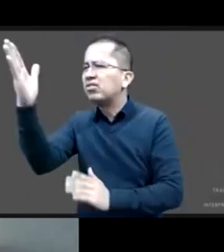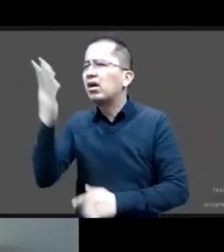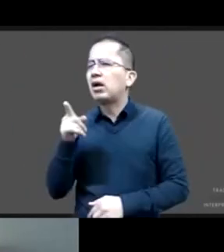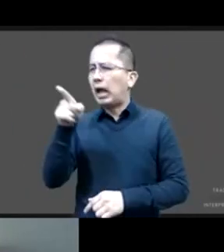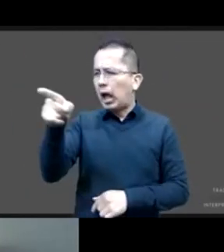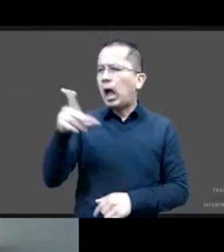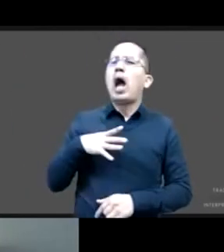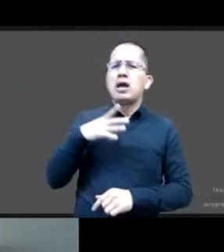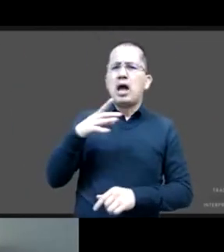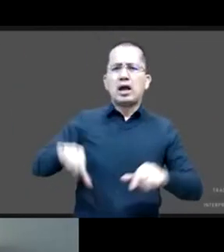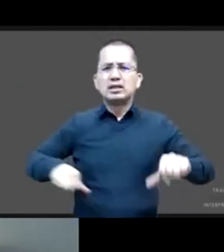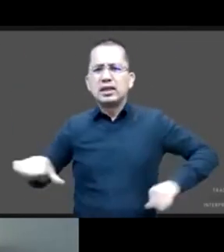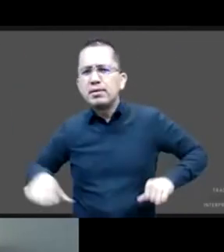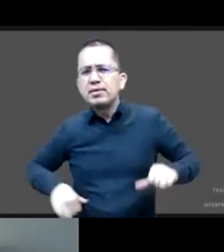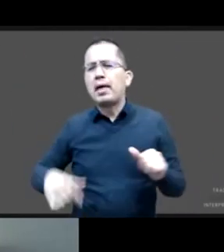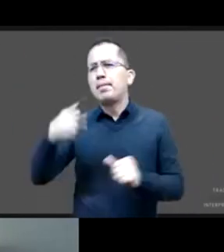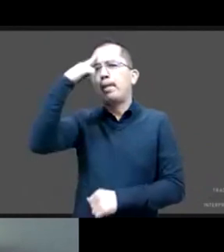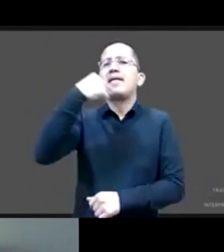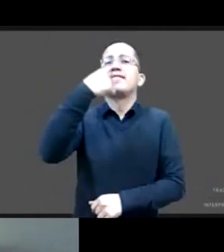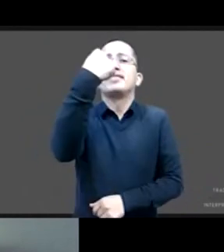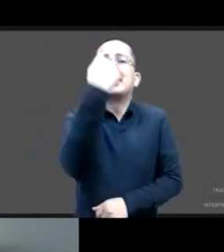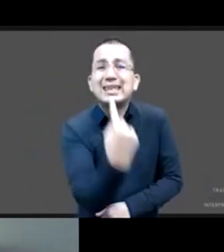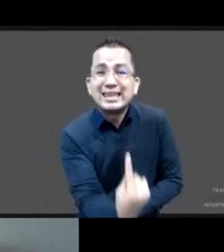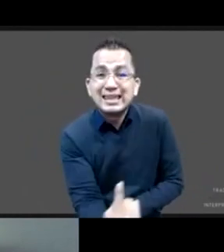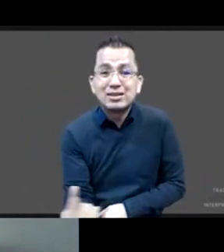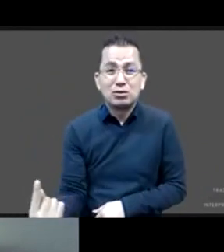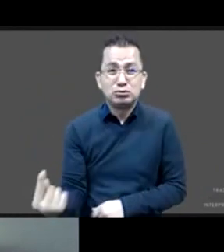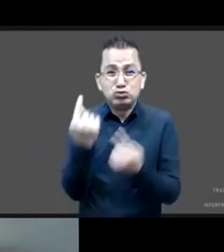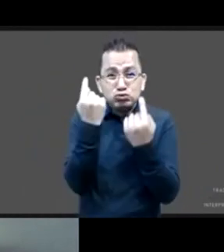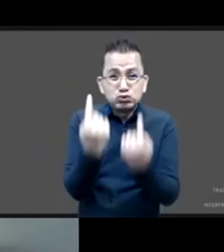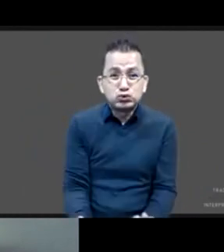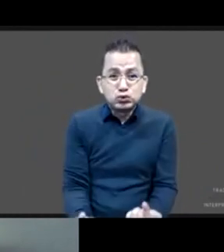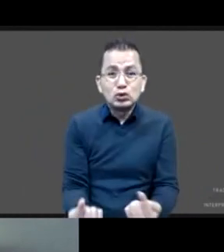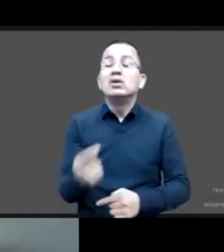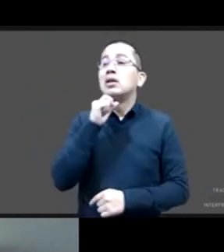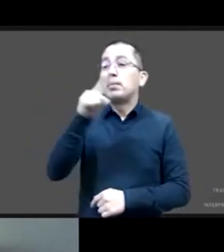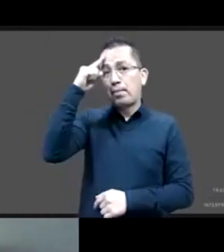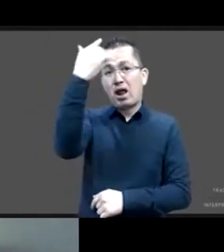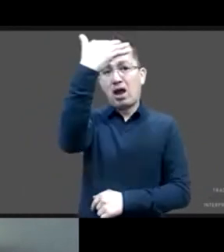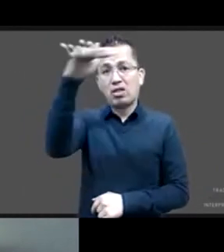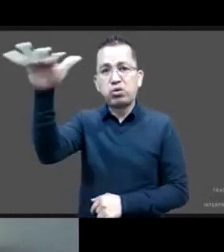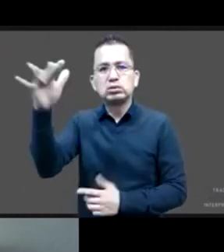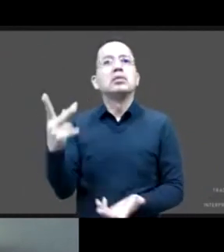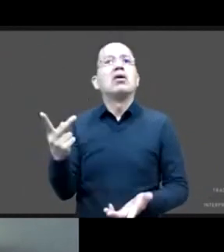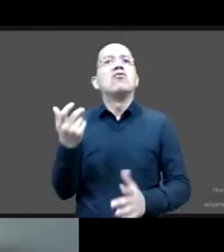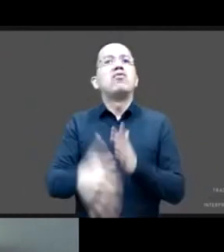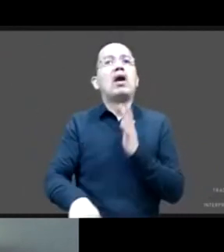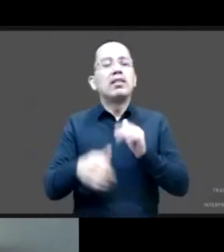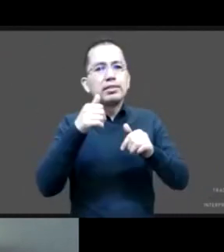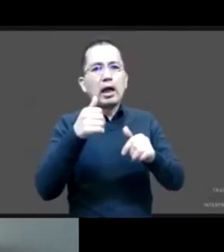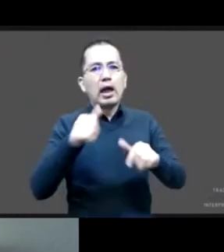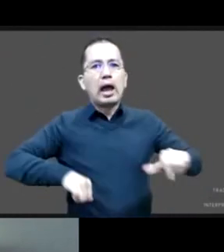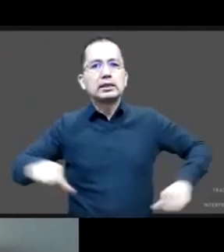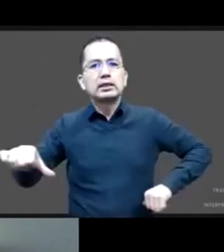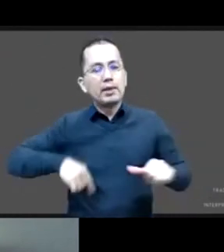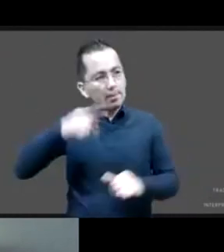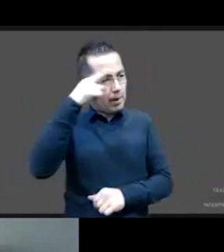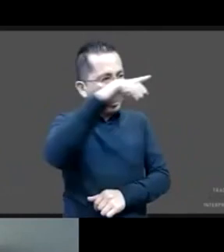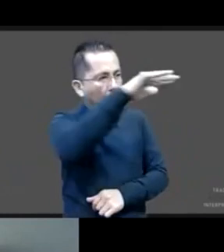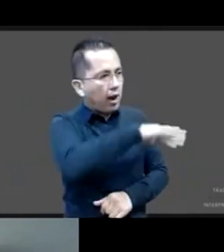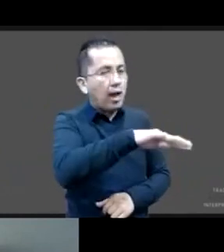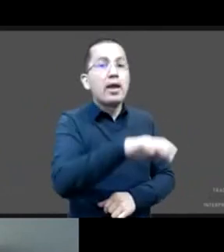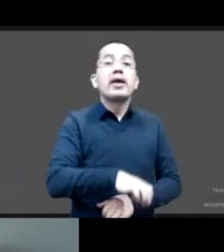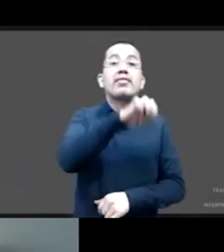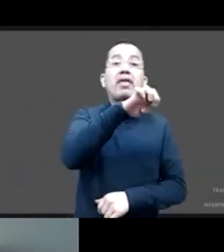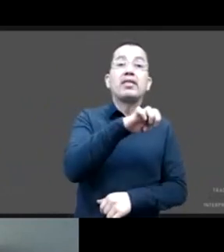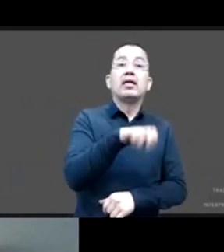adultos pero no para esa franja de edad de los ¿no? de los 13 a los 18 que tanto lo necesita entonces yo haría un